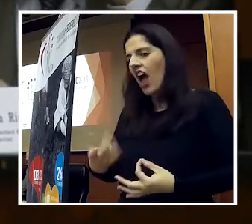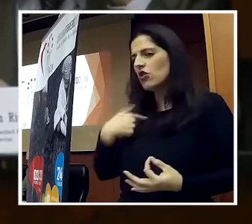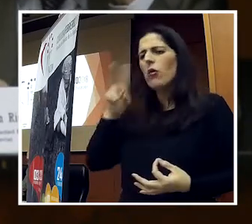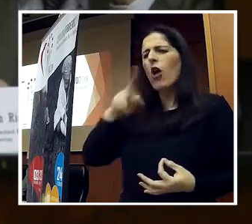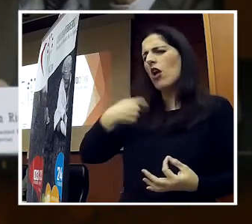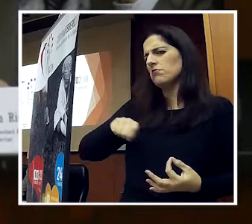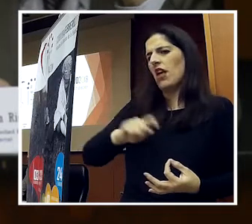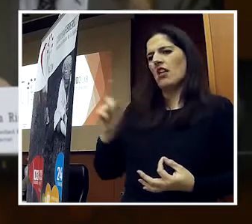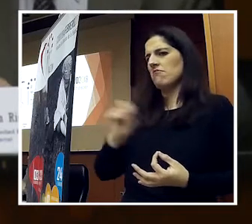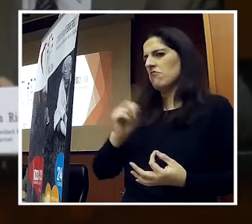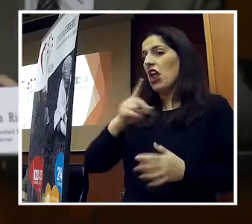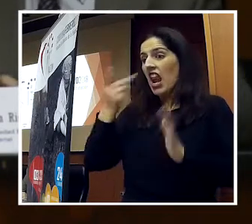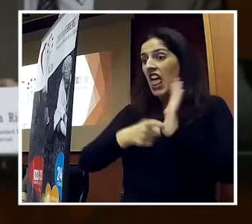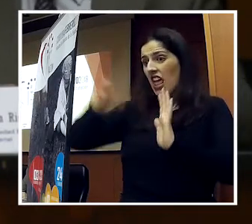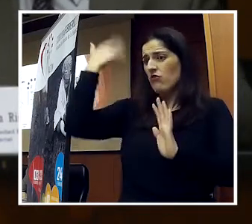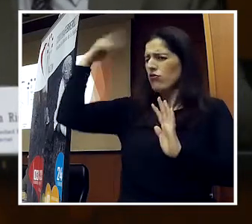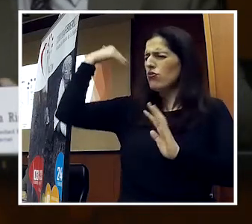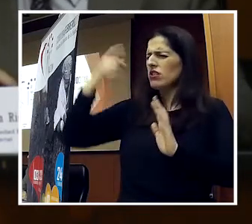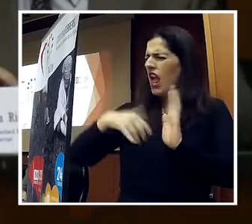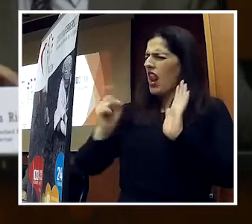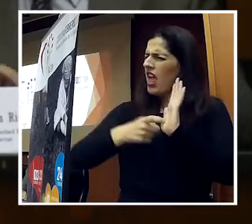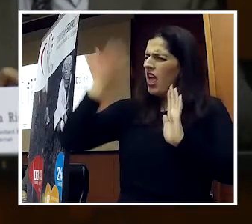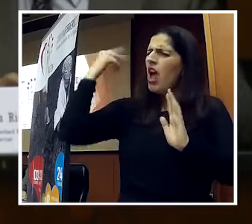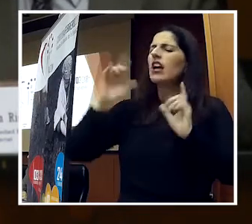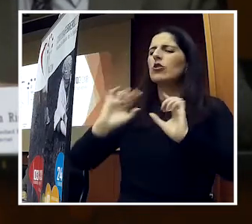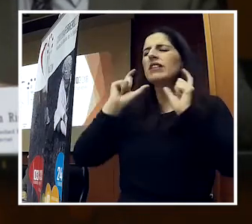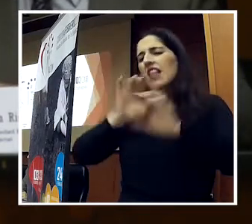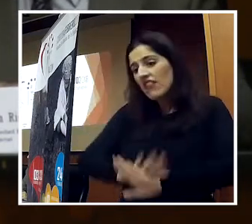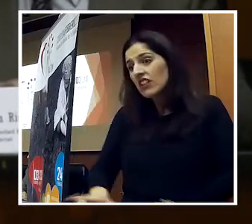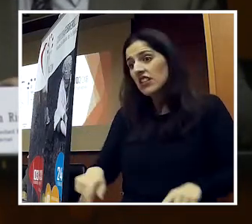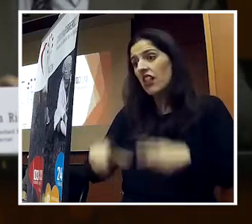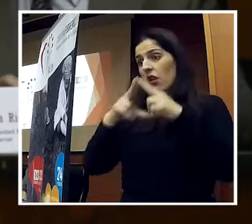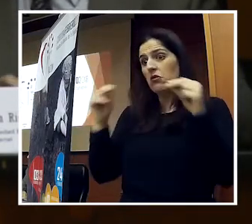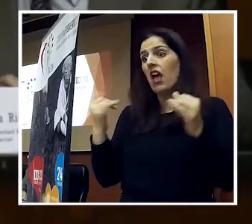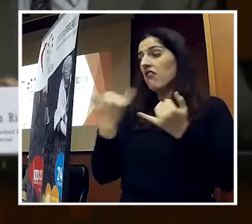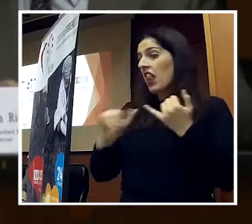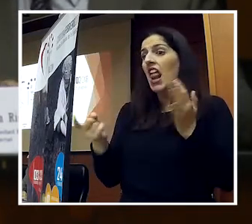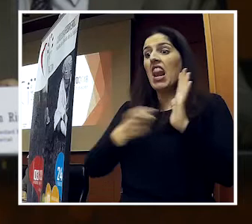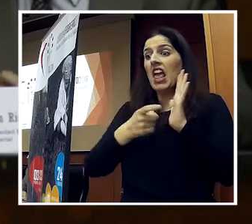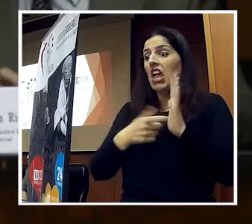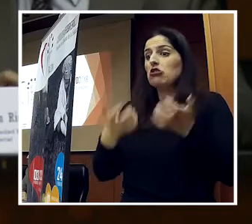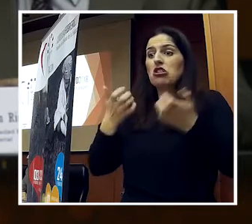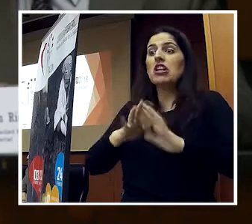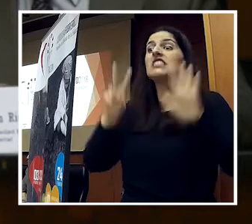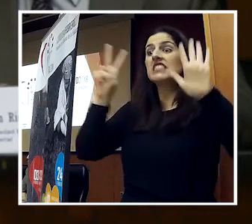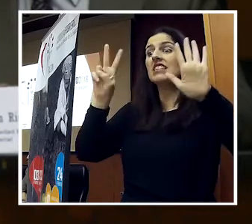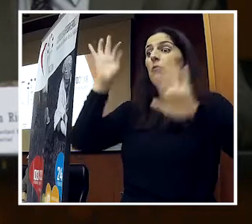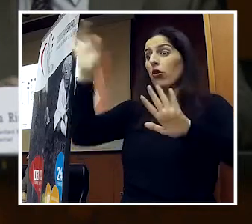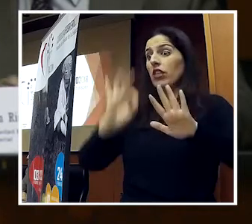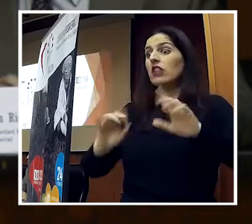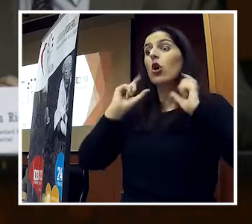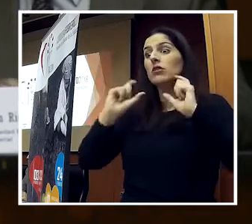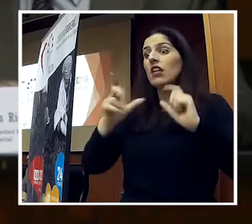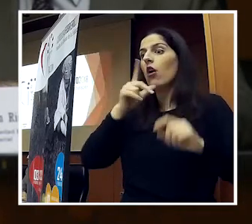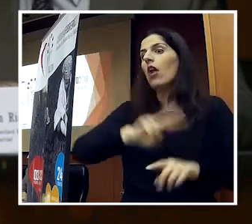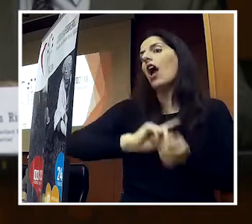España se hizo una ley de obesidad infantil hace unos años en Andalucía y esa ley consiguió que de 7% de obesidad infantil